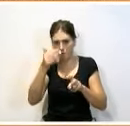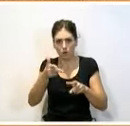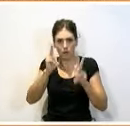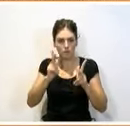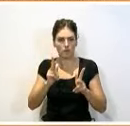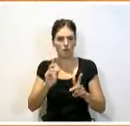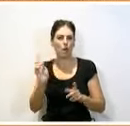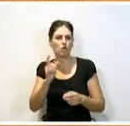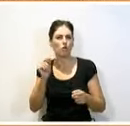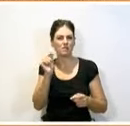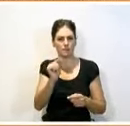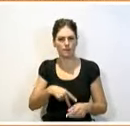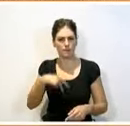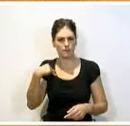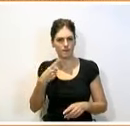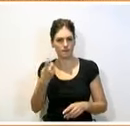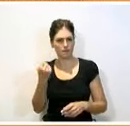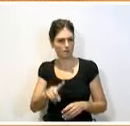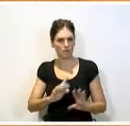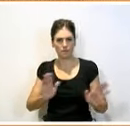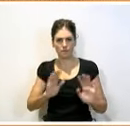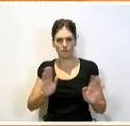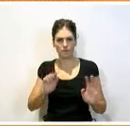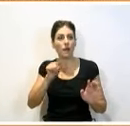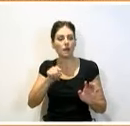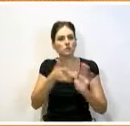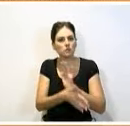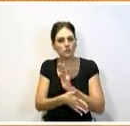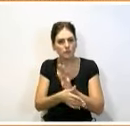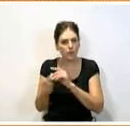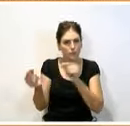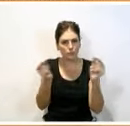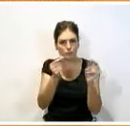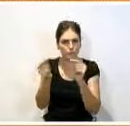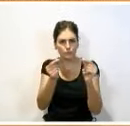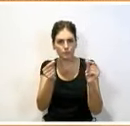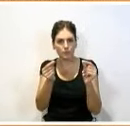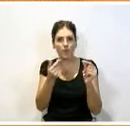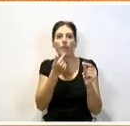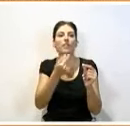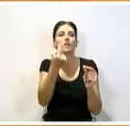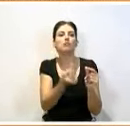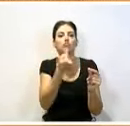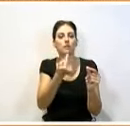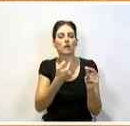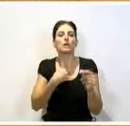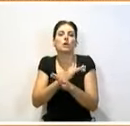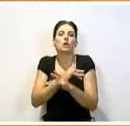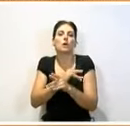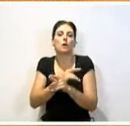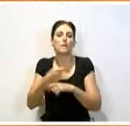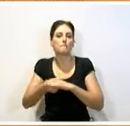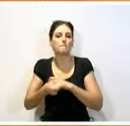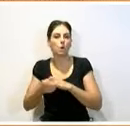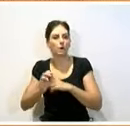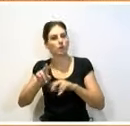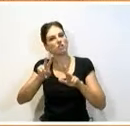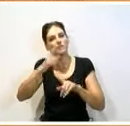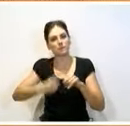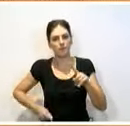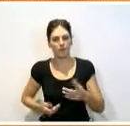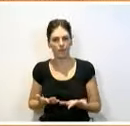interpelación general. Es que esto no es parlamentarismo, señoría. Usted ha mencionado el solitario, yo iba a mencionarle el póker o a las 7:30. Aquellas